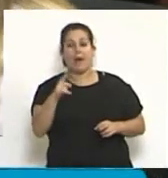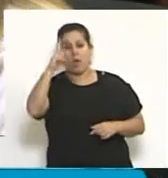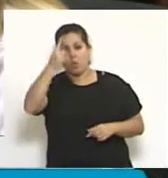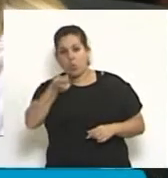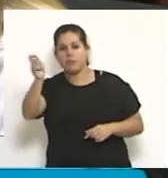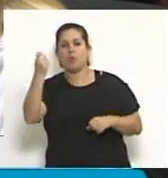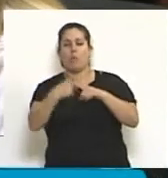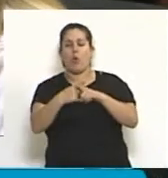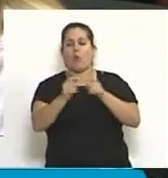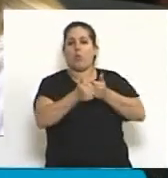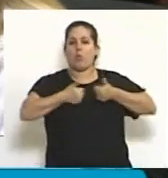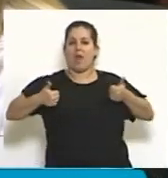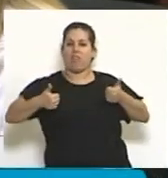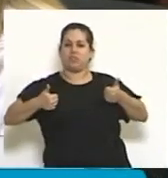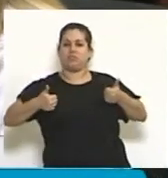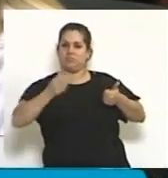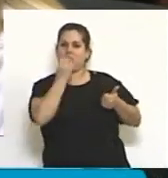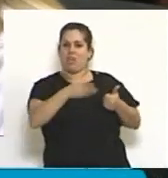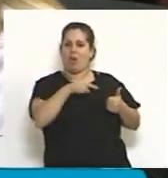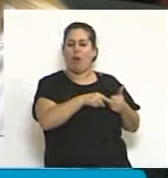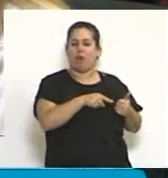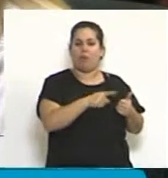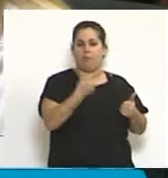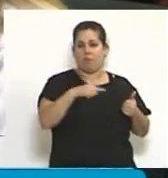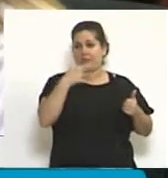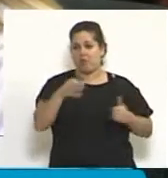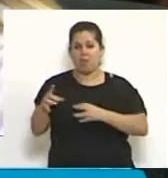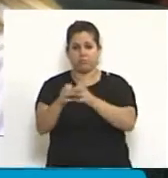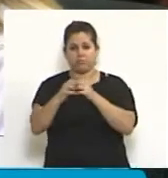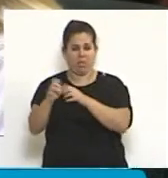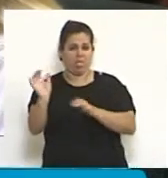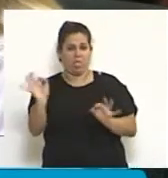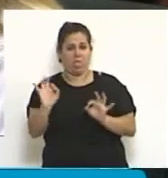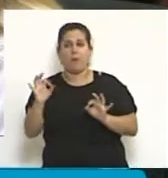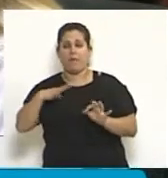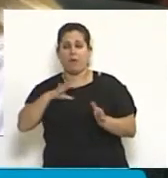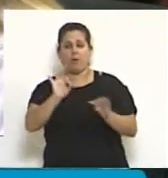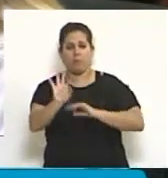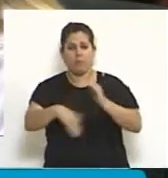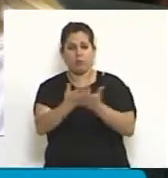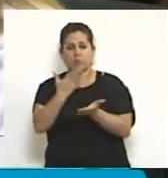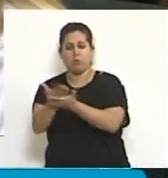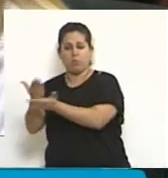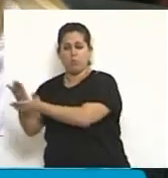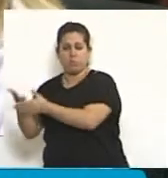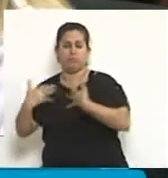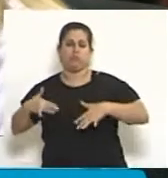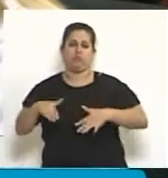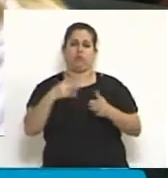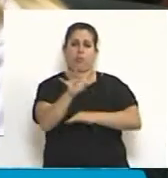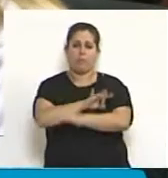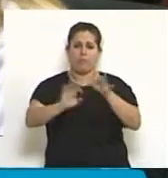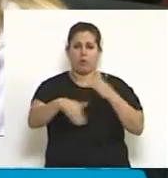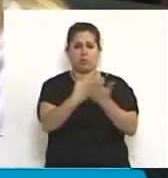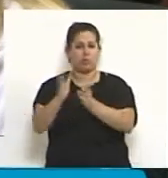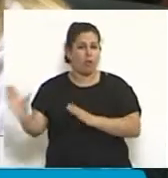por jurados en esta Cámara. No fueron discutidos pese a la cantidad de proyectos que hay. Son muchos los proyectos, todos